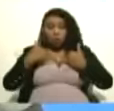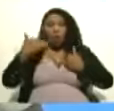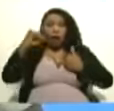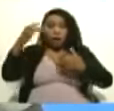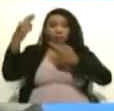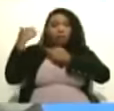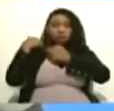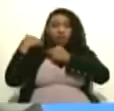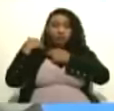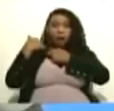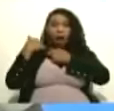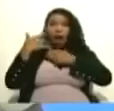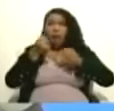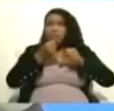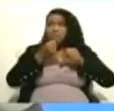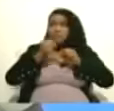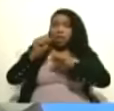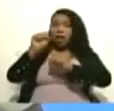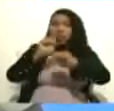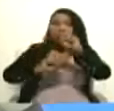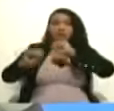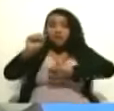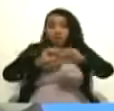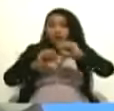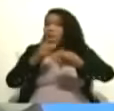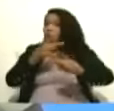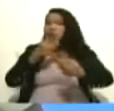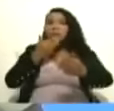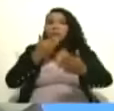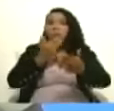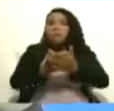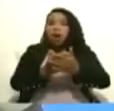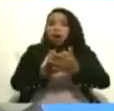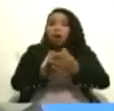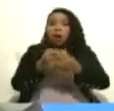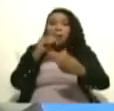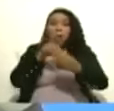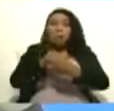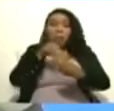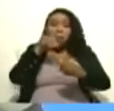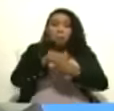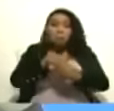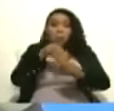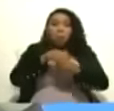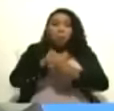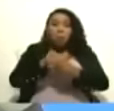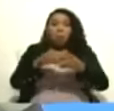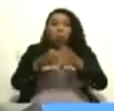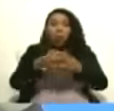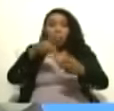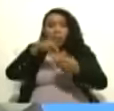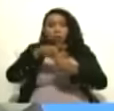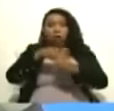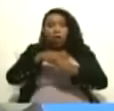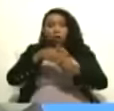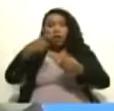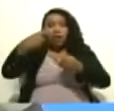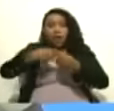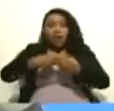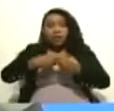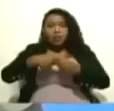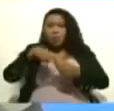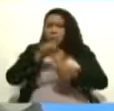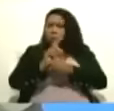rechazar y a no permitir que sigan licitando bloques petroleros y gasíferos no